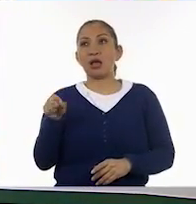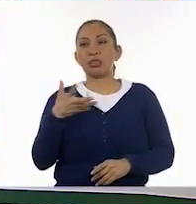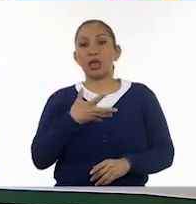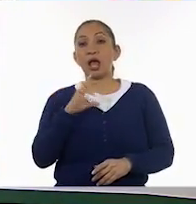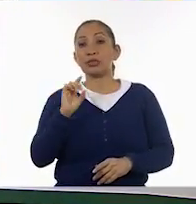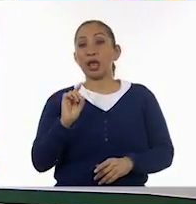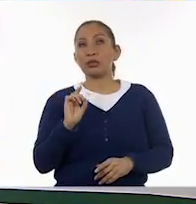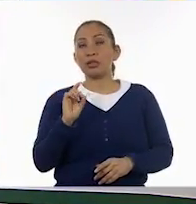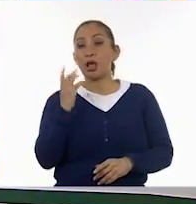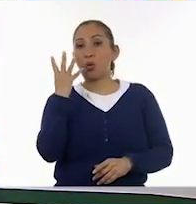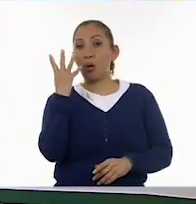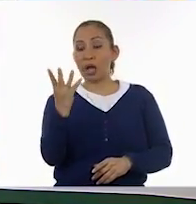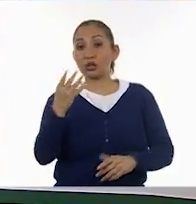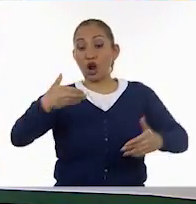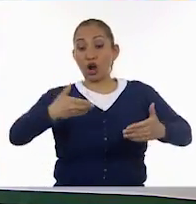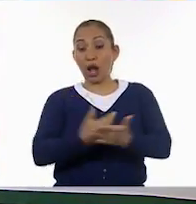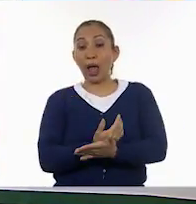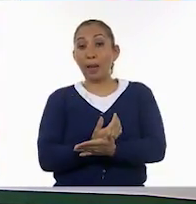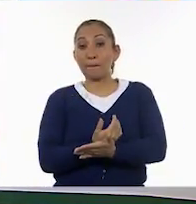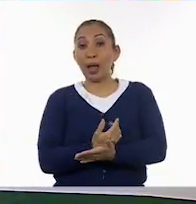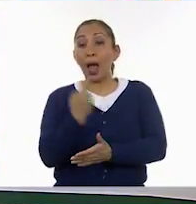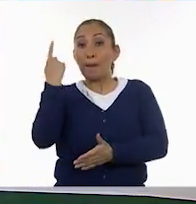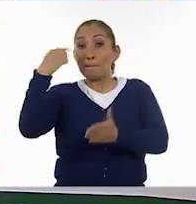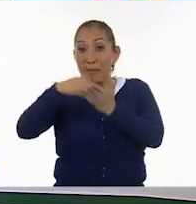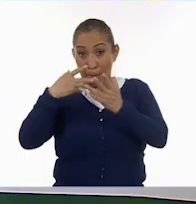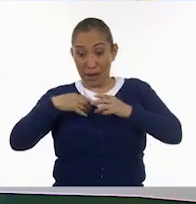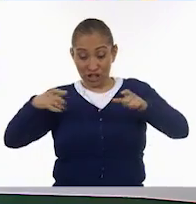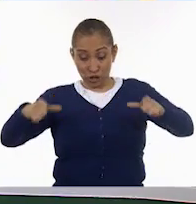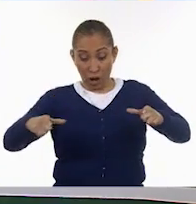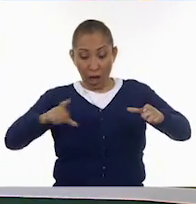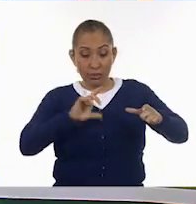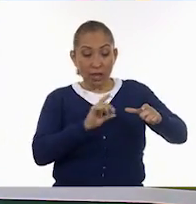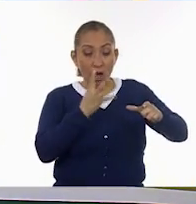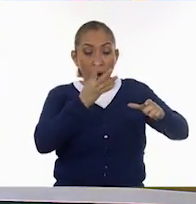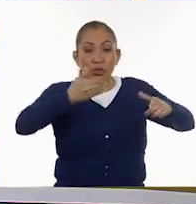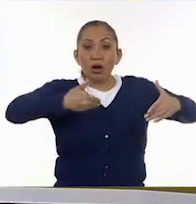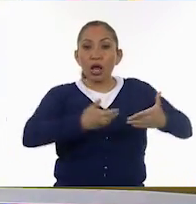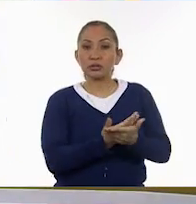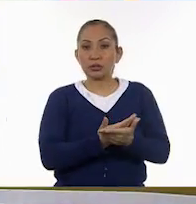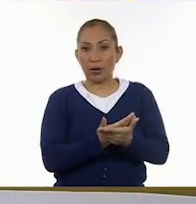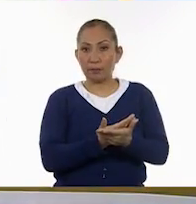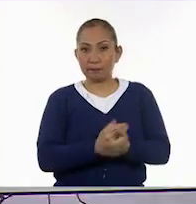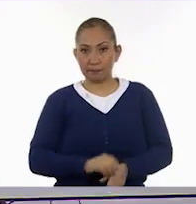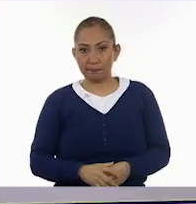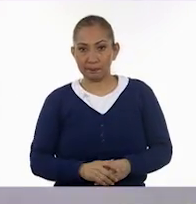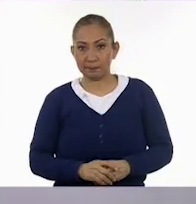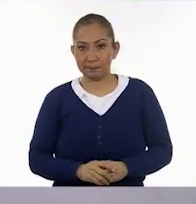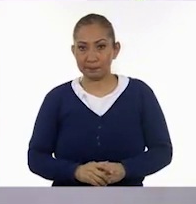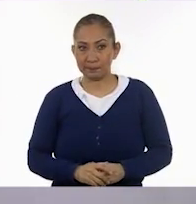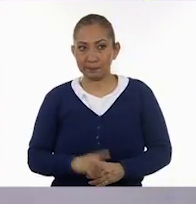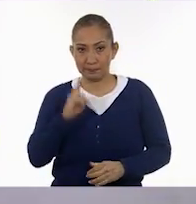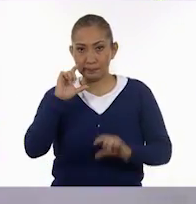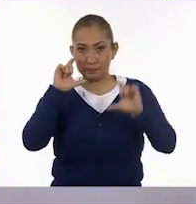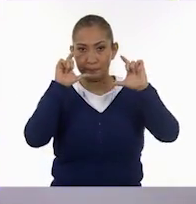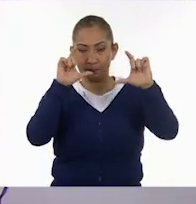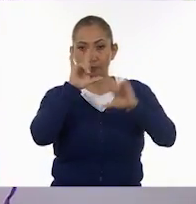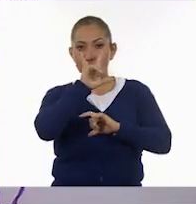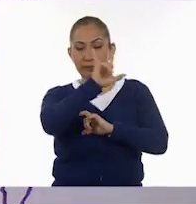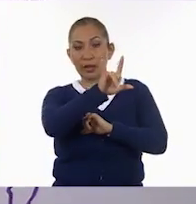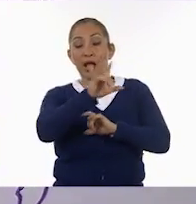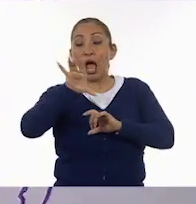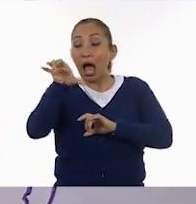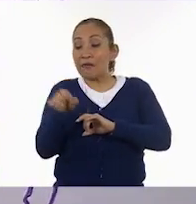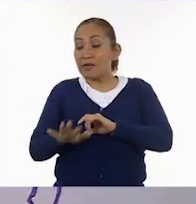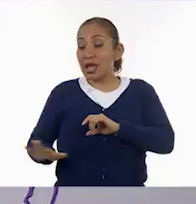con 34 nacimientos por cada 1000 habitantes. Muy bien, entonces vamos a poner esta etiquetita aquí, porque África es